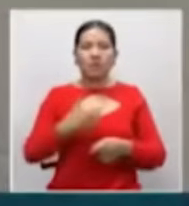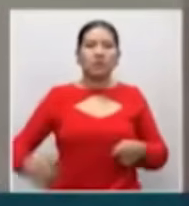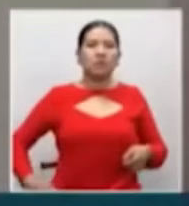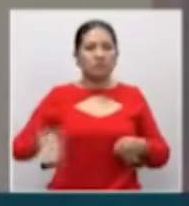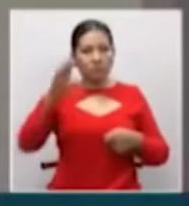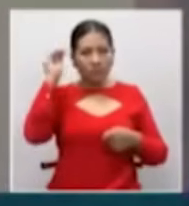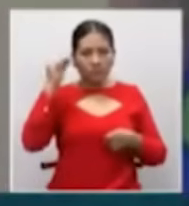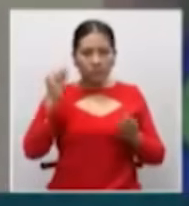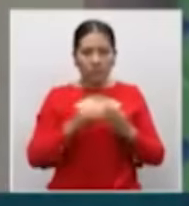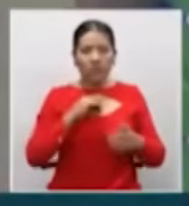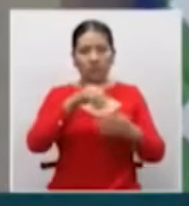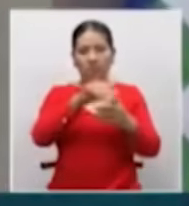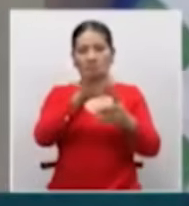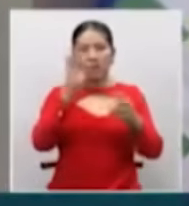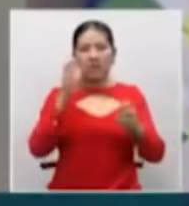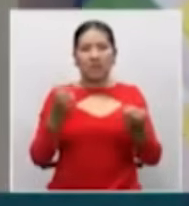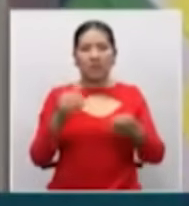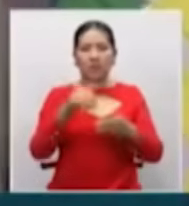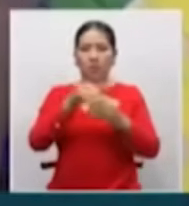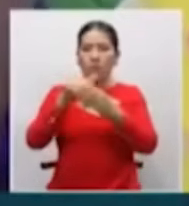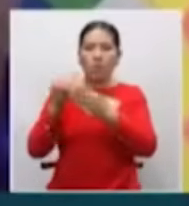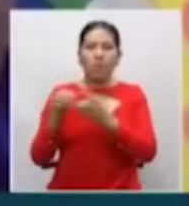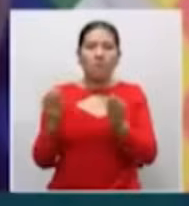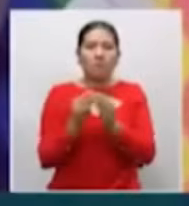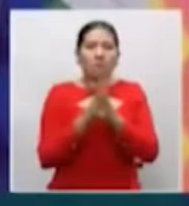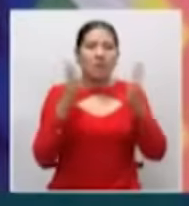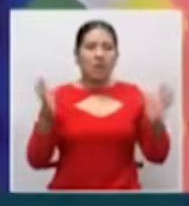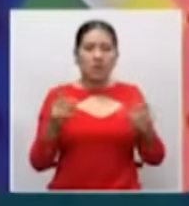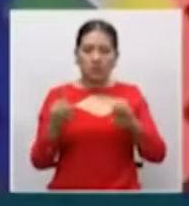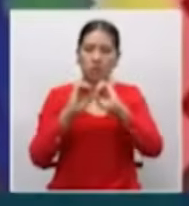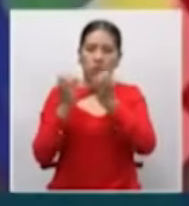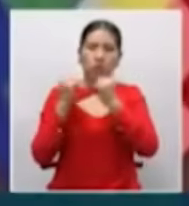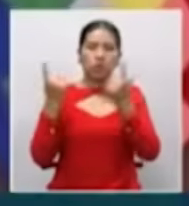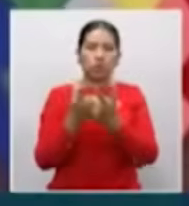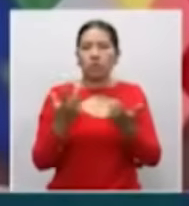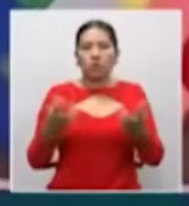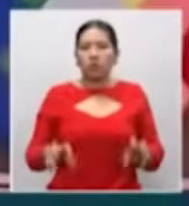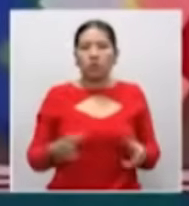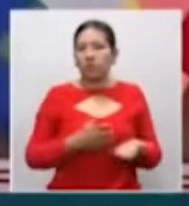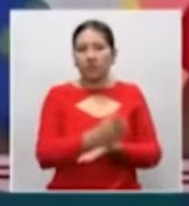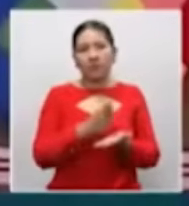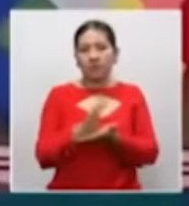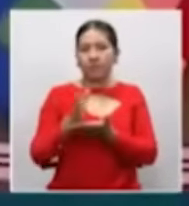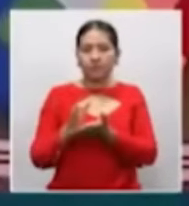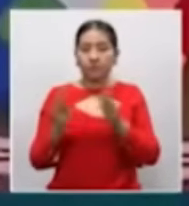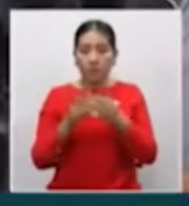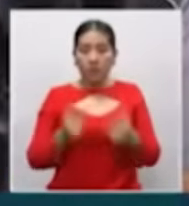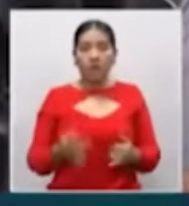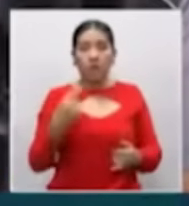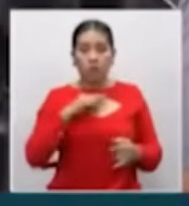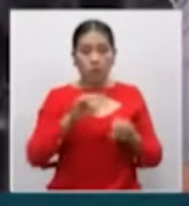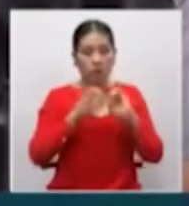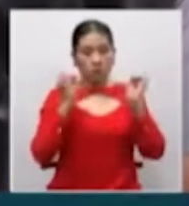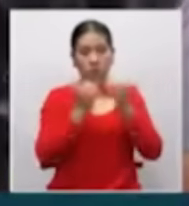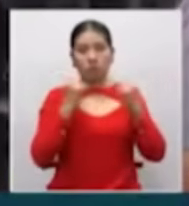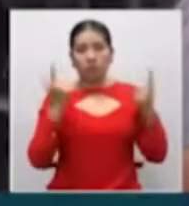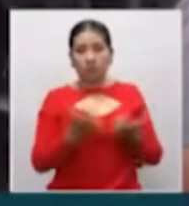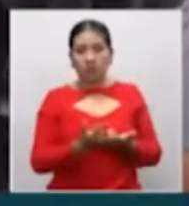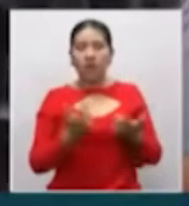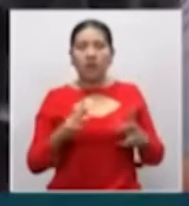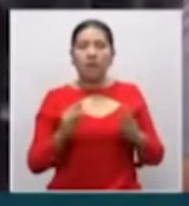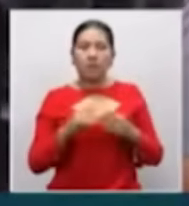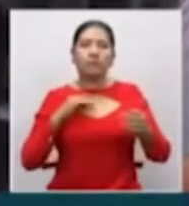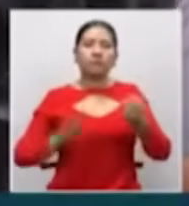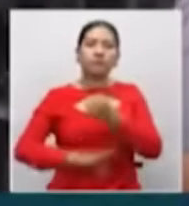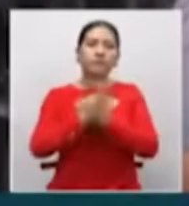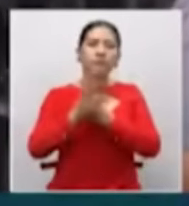mayoría de votos algo que las organizaciones sociales no permitirán nosotros como organizaciones sociales vamos a defender a